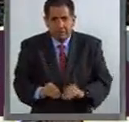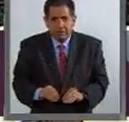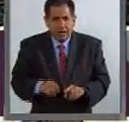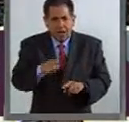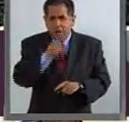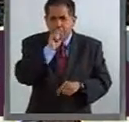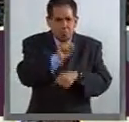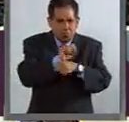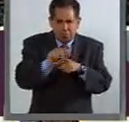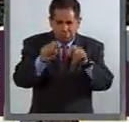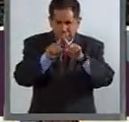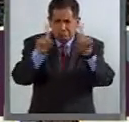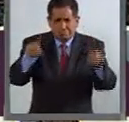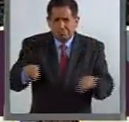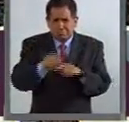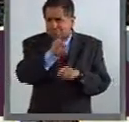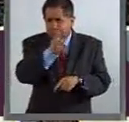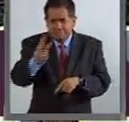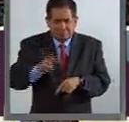muy sencilla.